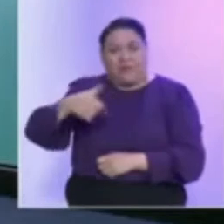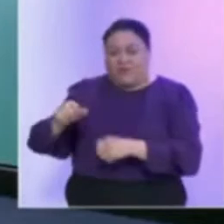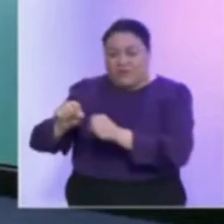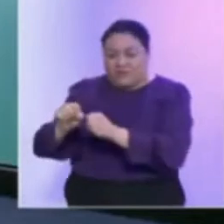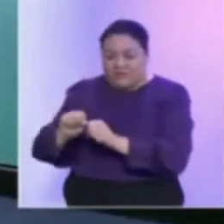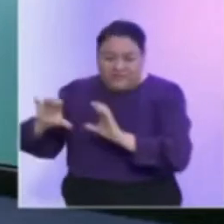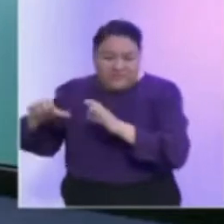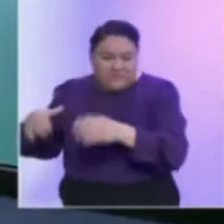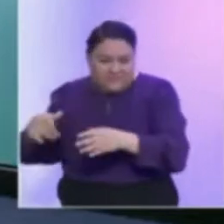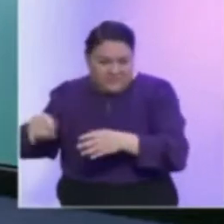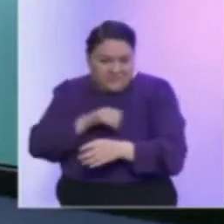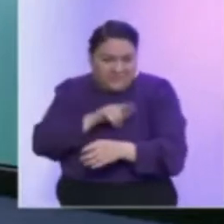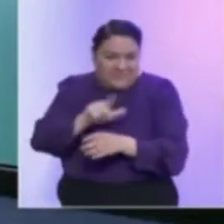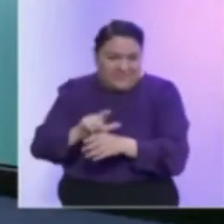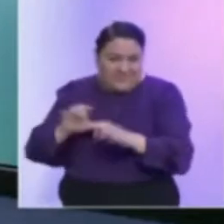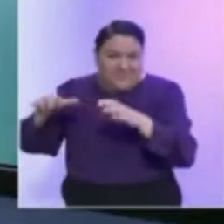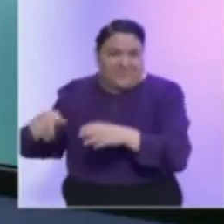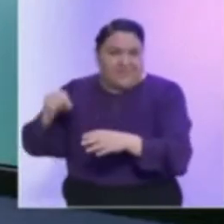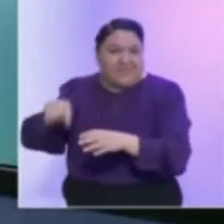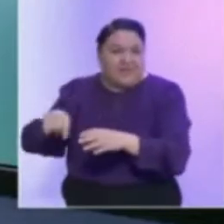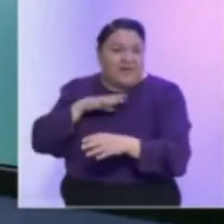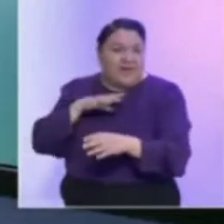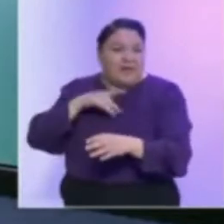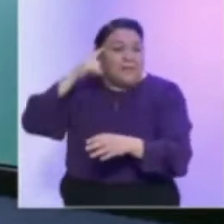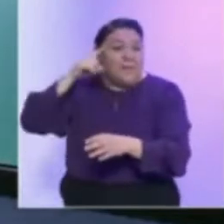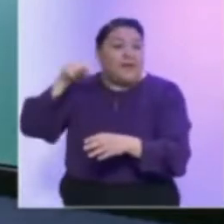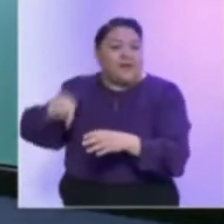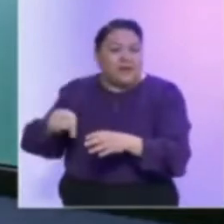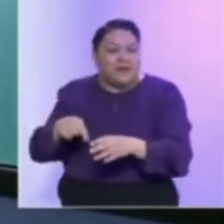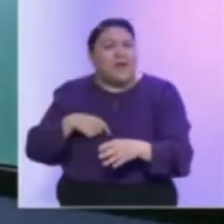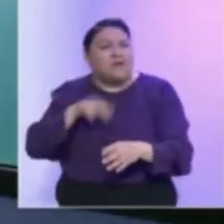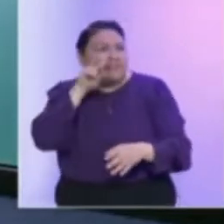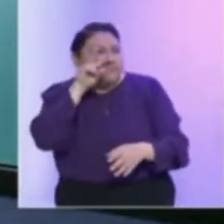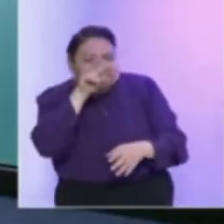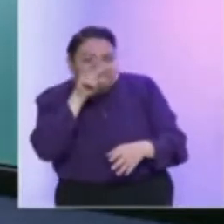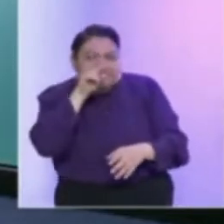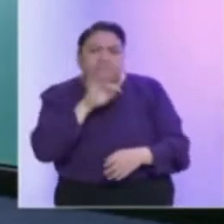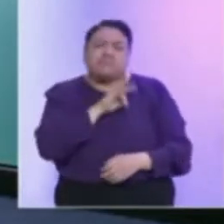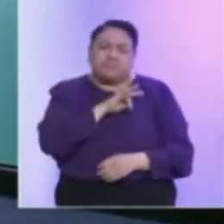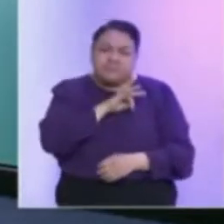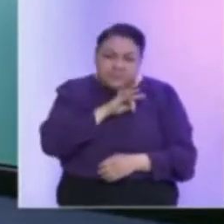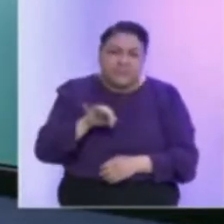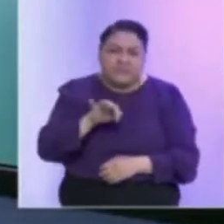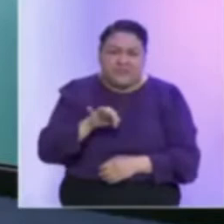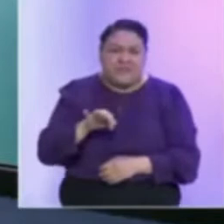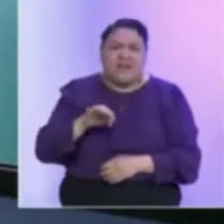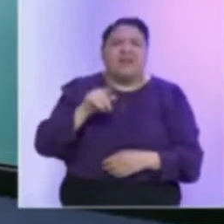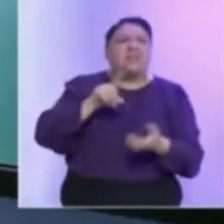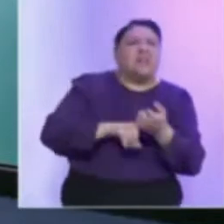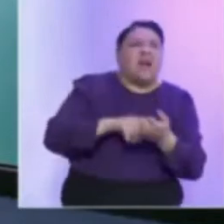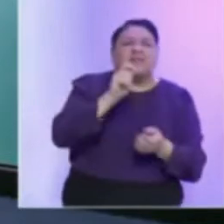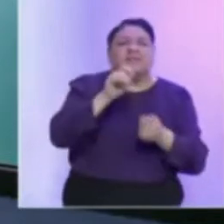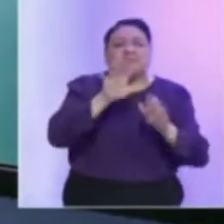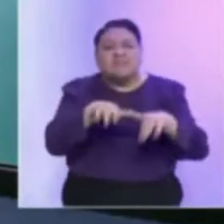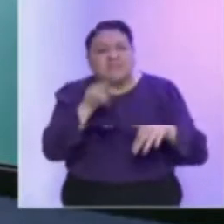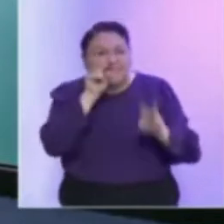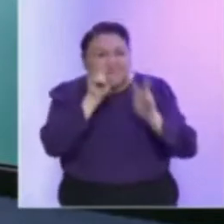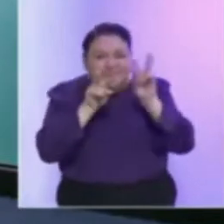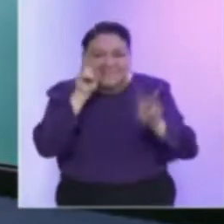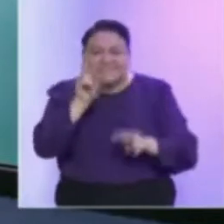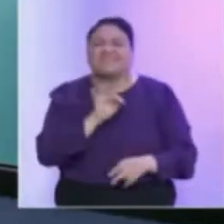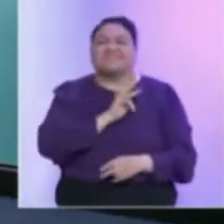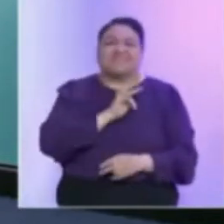salita. Germán, ¿están dejando entrar botanas a vender? Están entrando con